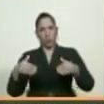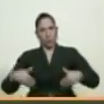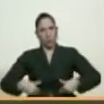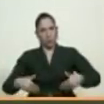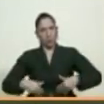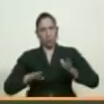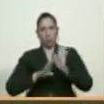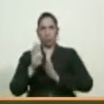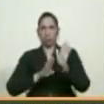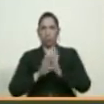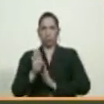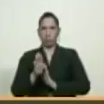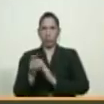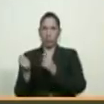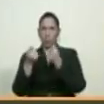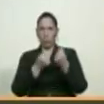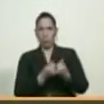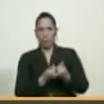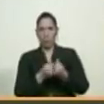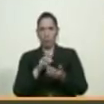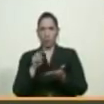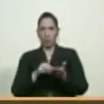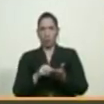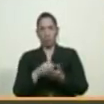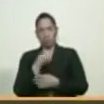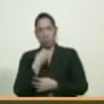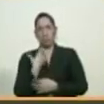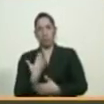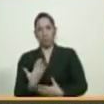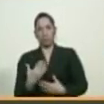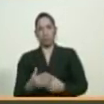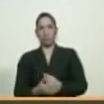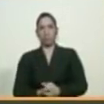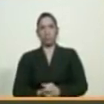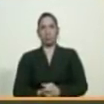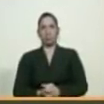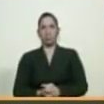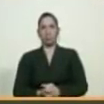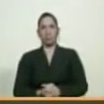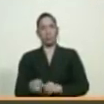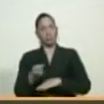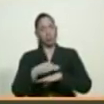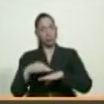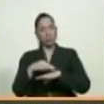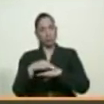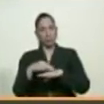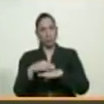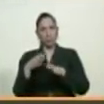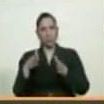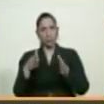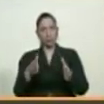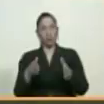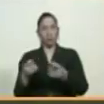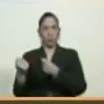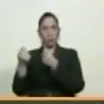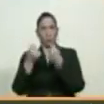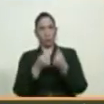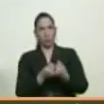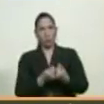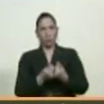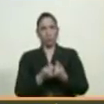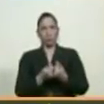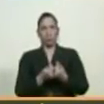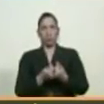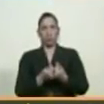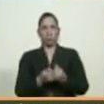economía nacional. Muchas gracias. Bien, escuchamos palabras entonces del ministro del Poder Popular para Economía y Finanzas,